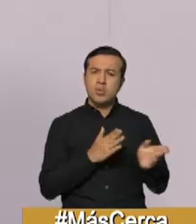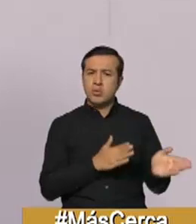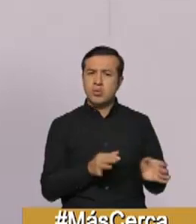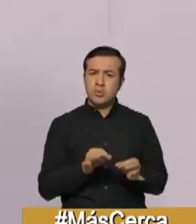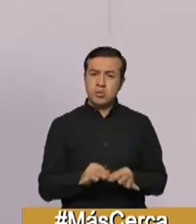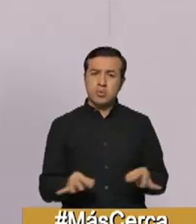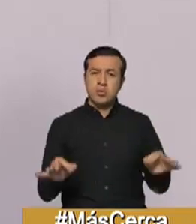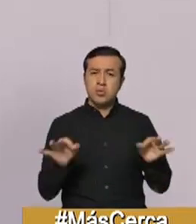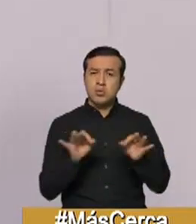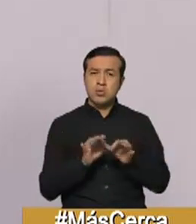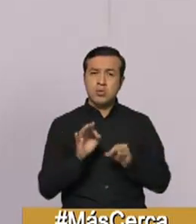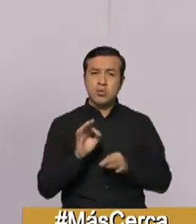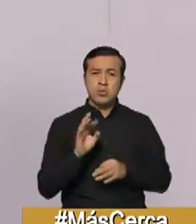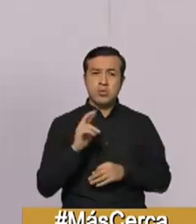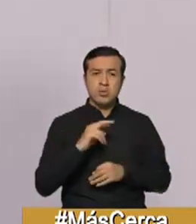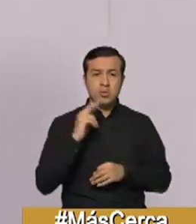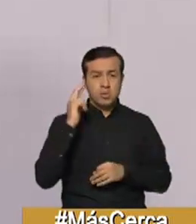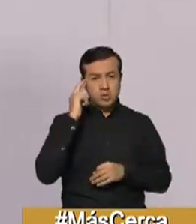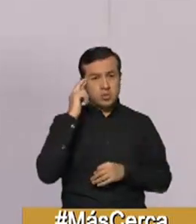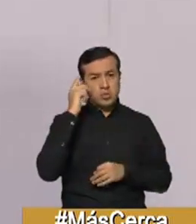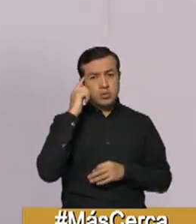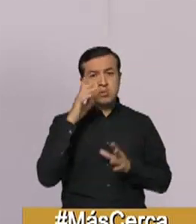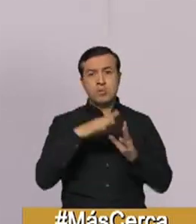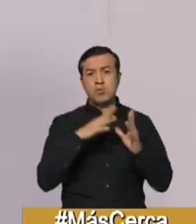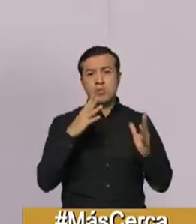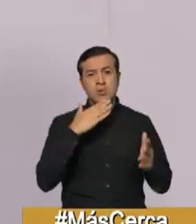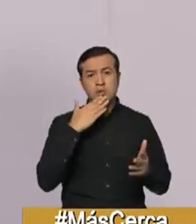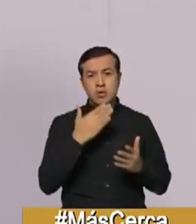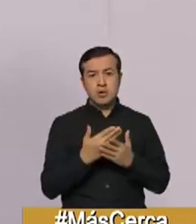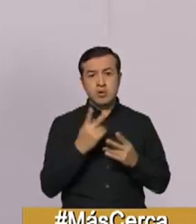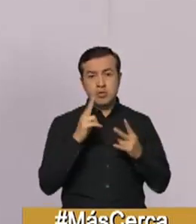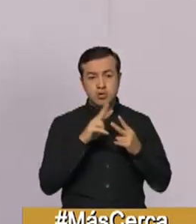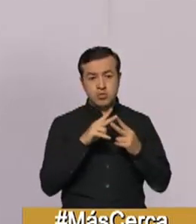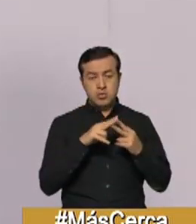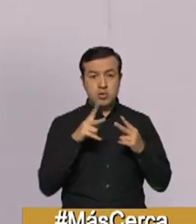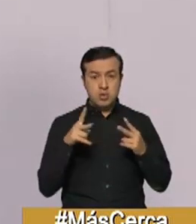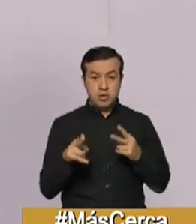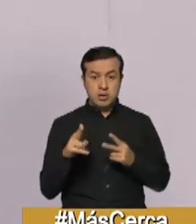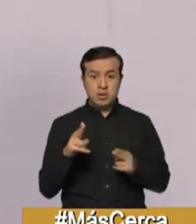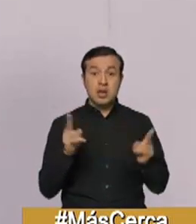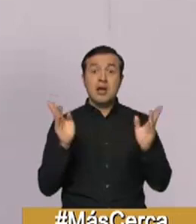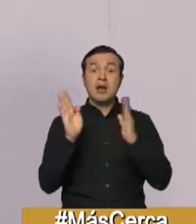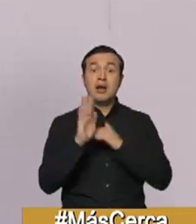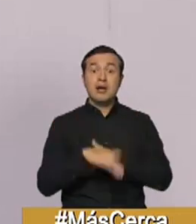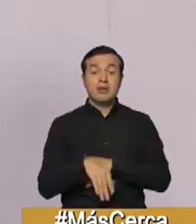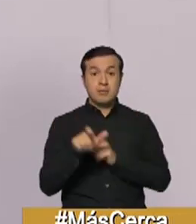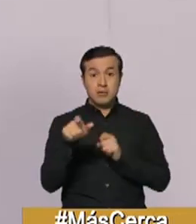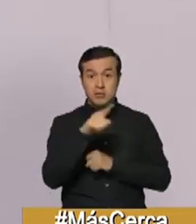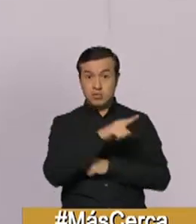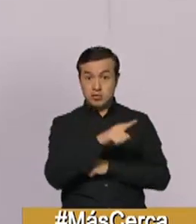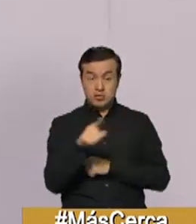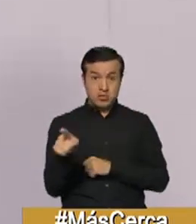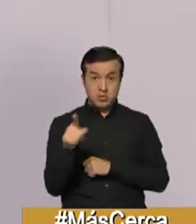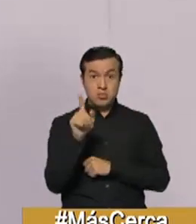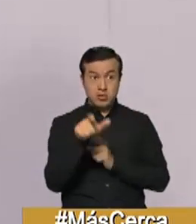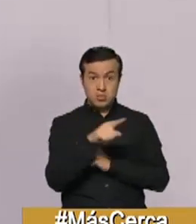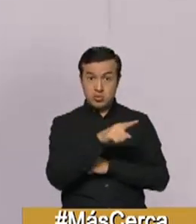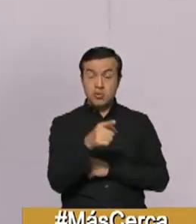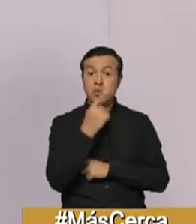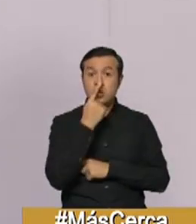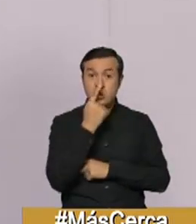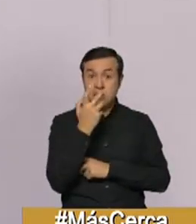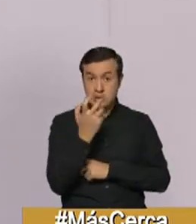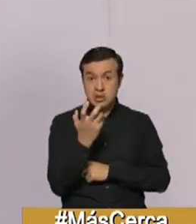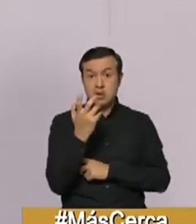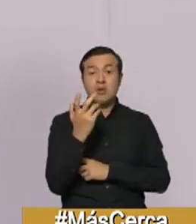que en ese sentido te quiero agradecer muchísimo porque el día de hoy nos han dado dos esterilizaciones gratuitas. Aquellas personas que están interesadas, por